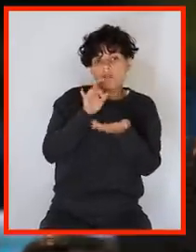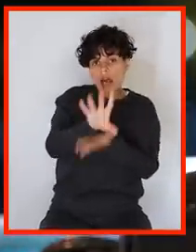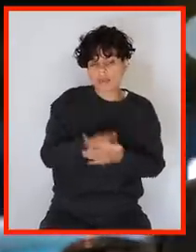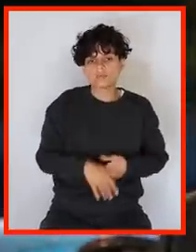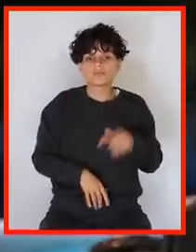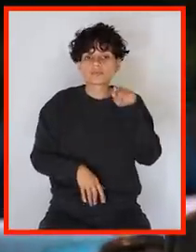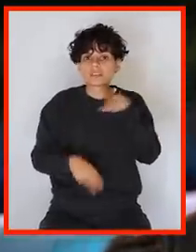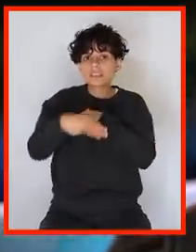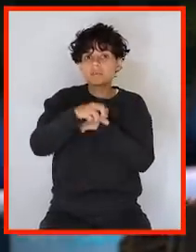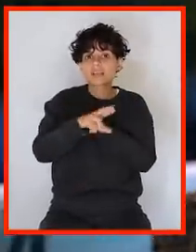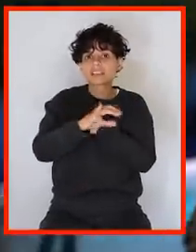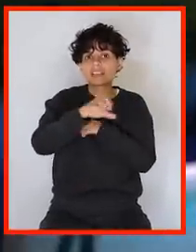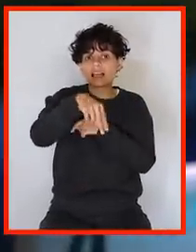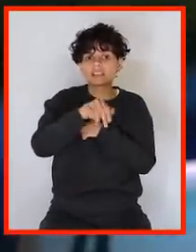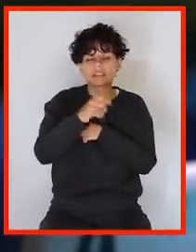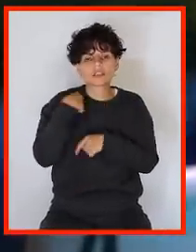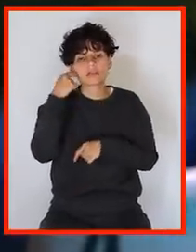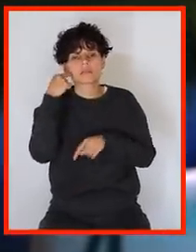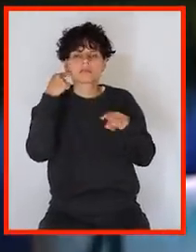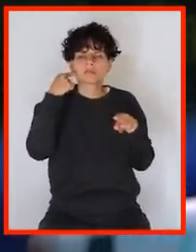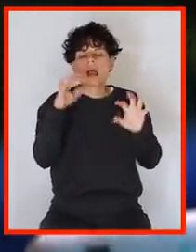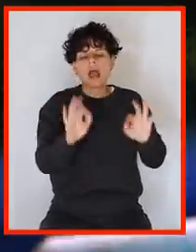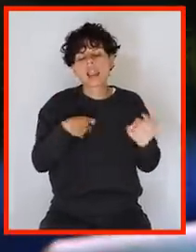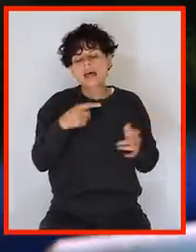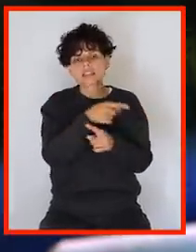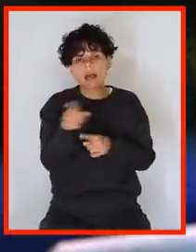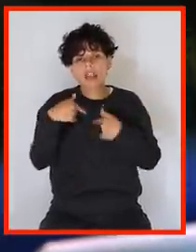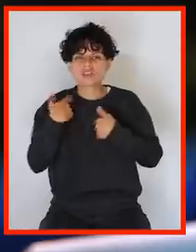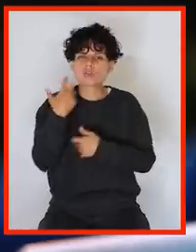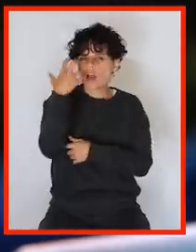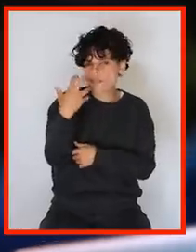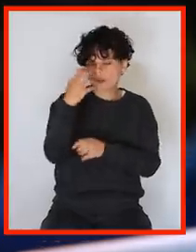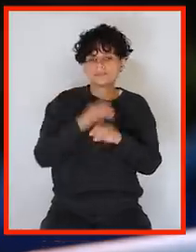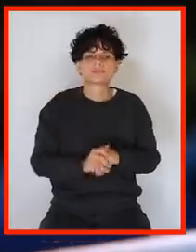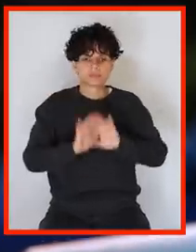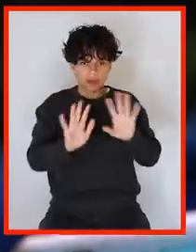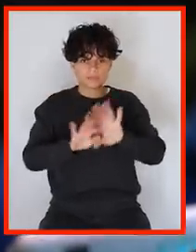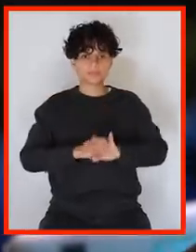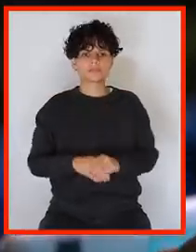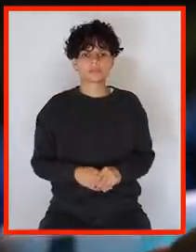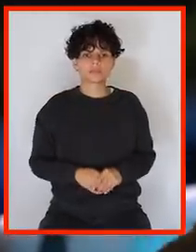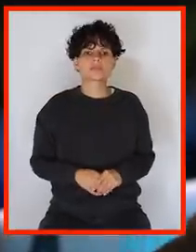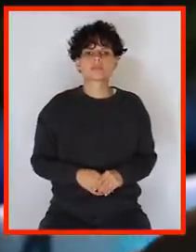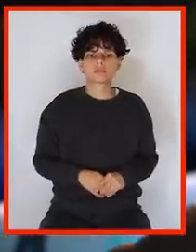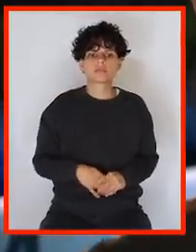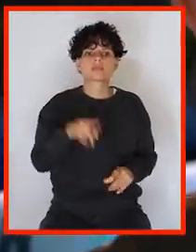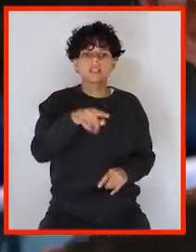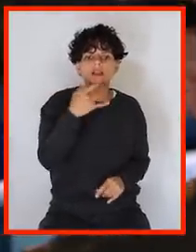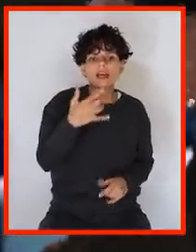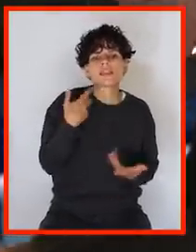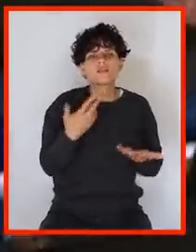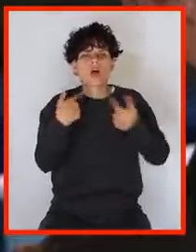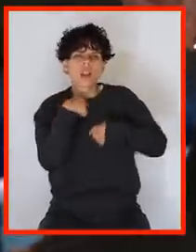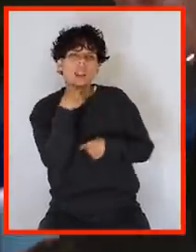Y me dice así como, ya, hermano, yo lo voy a grabar en la semana. Y en la semana como que subo así como, ponte